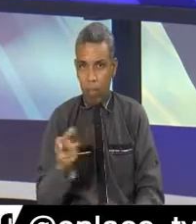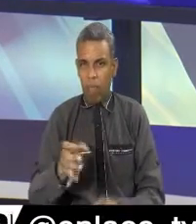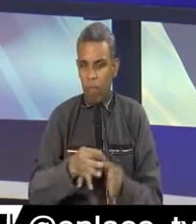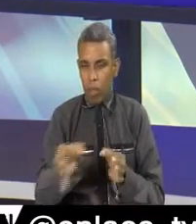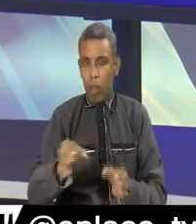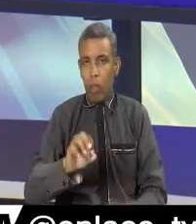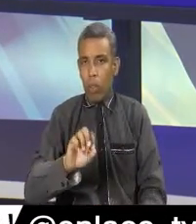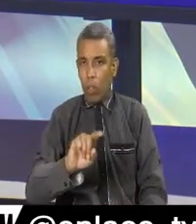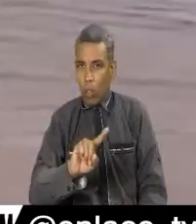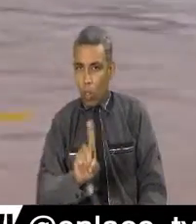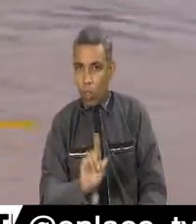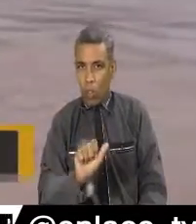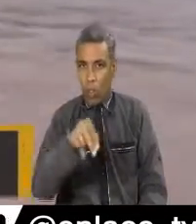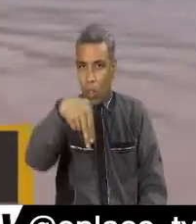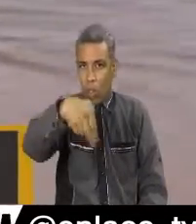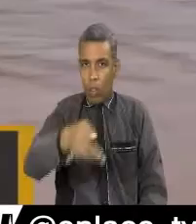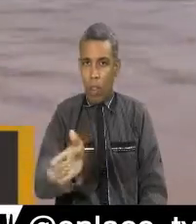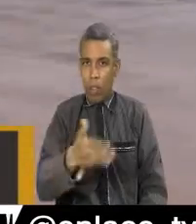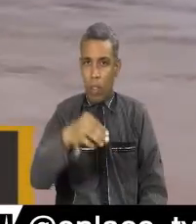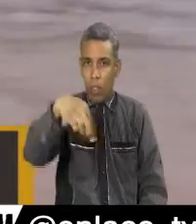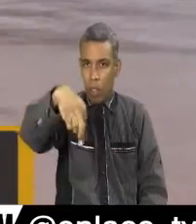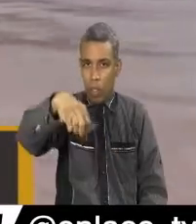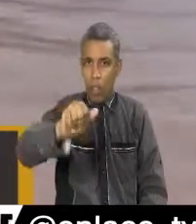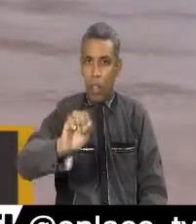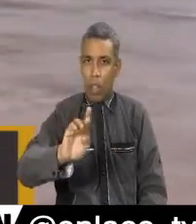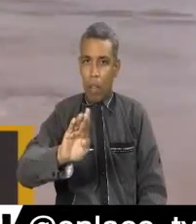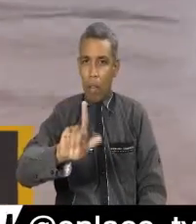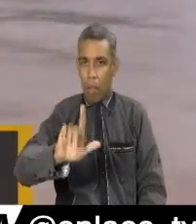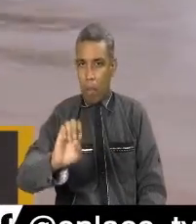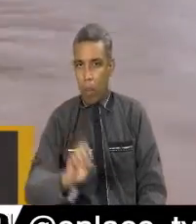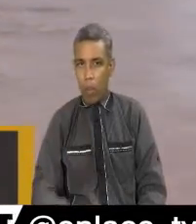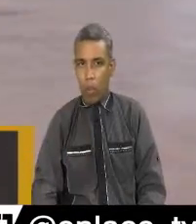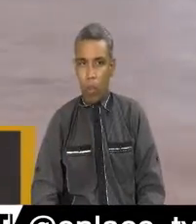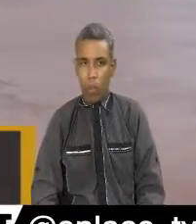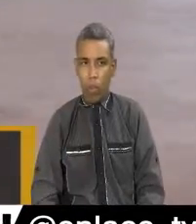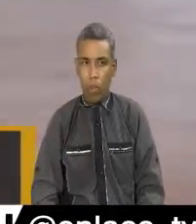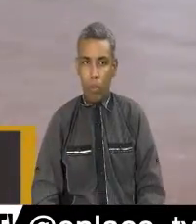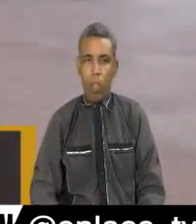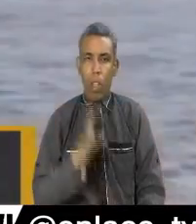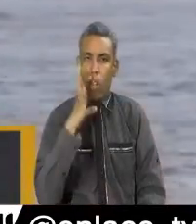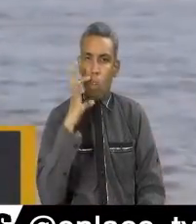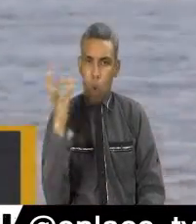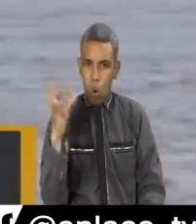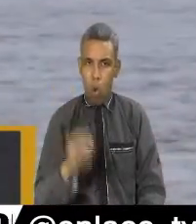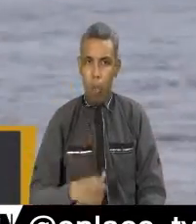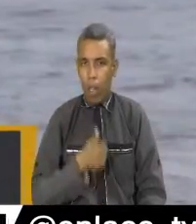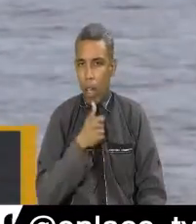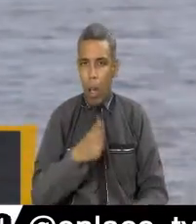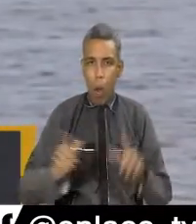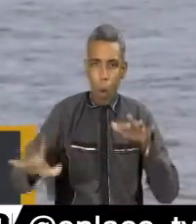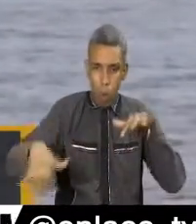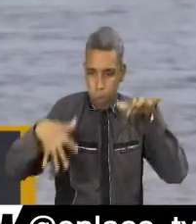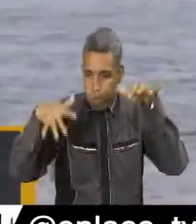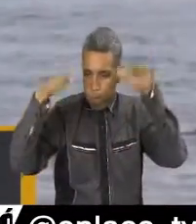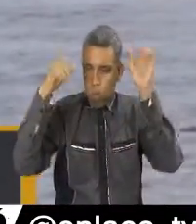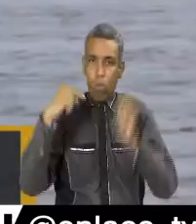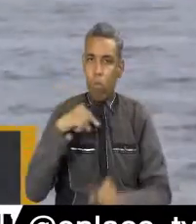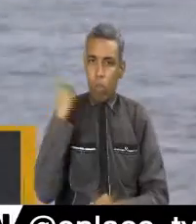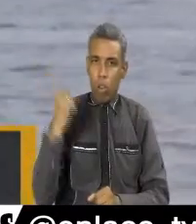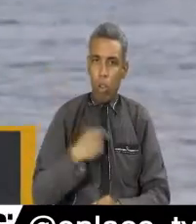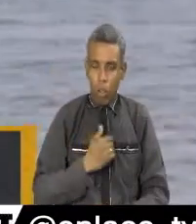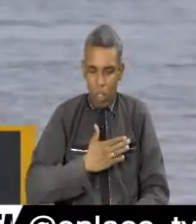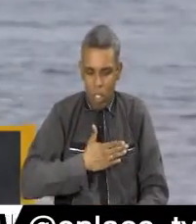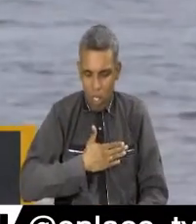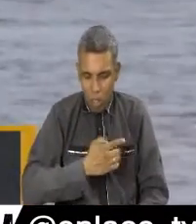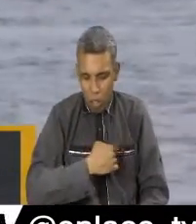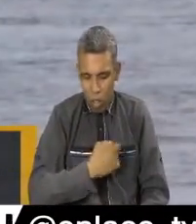Bolívar. A las aguas del río Magdalena habría caído el hombre de 40 años aproximadamente. Según algunos testigos, el pescador sufrió un dolor en el